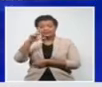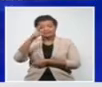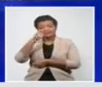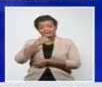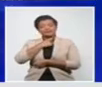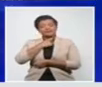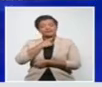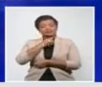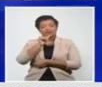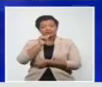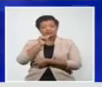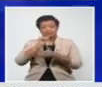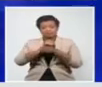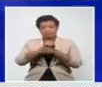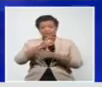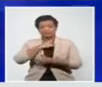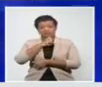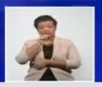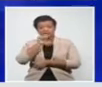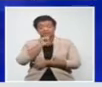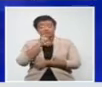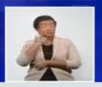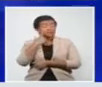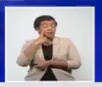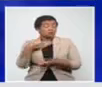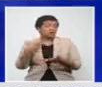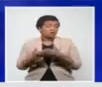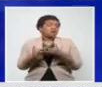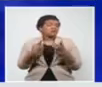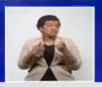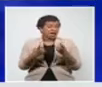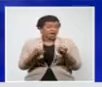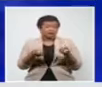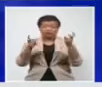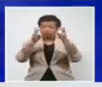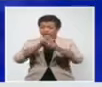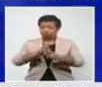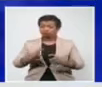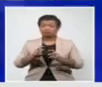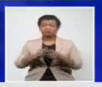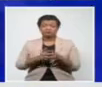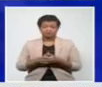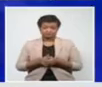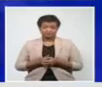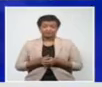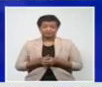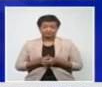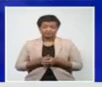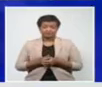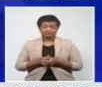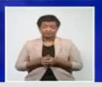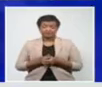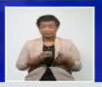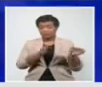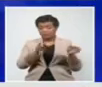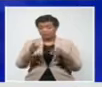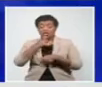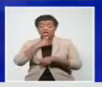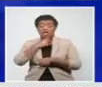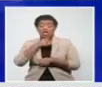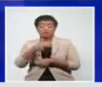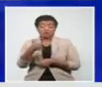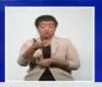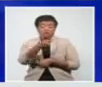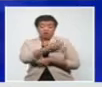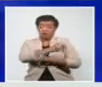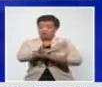camino todavía. Sí, todavía. Y aún con una vacuna efectiva no se logrará un